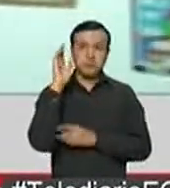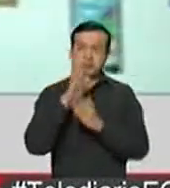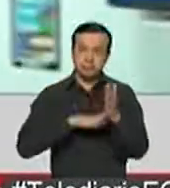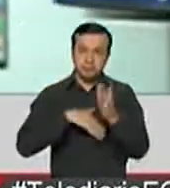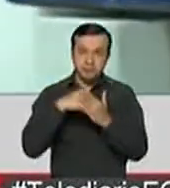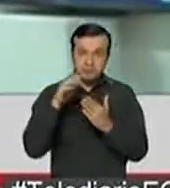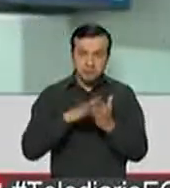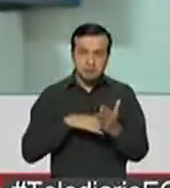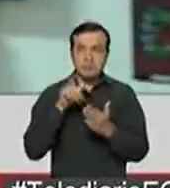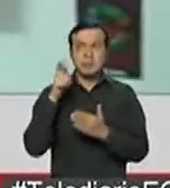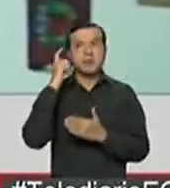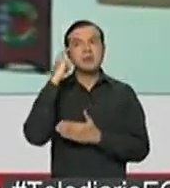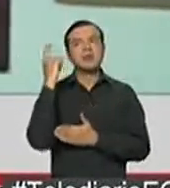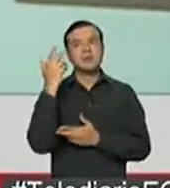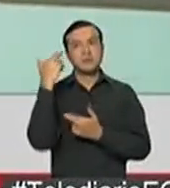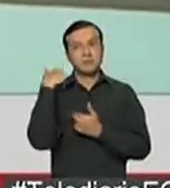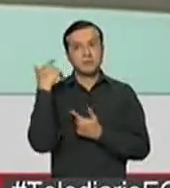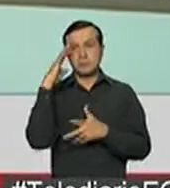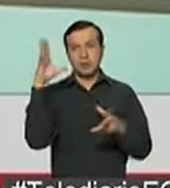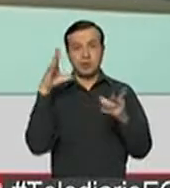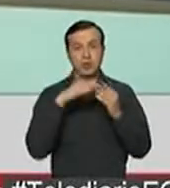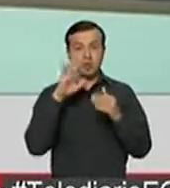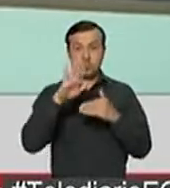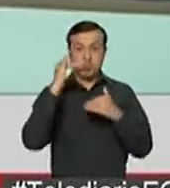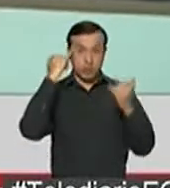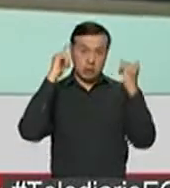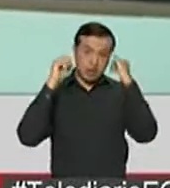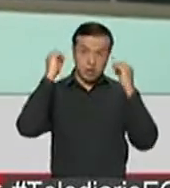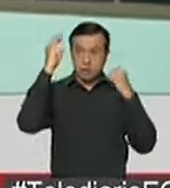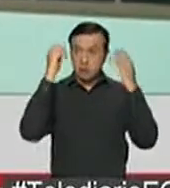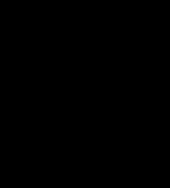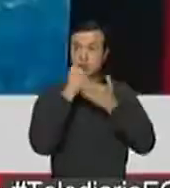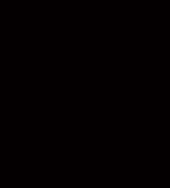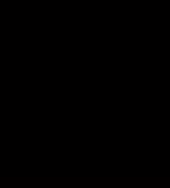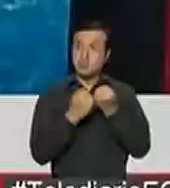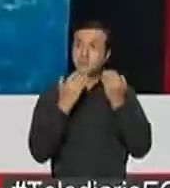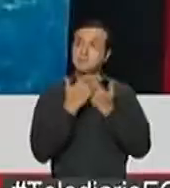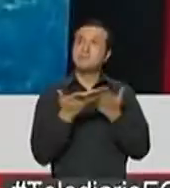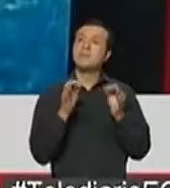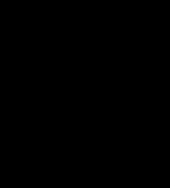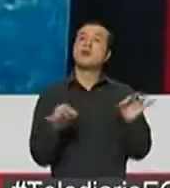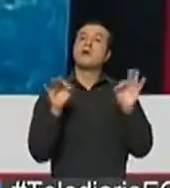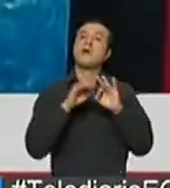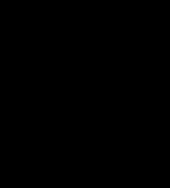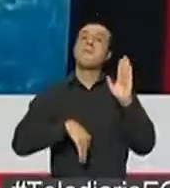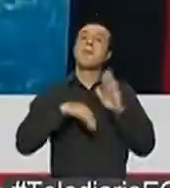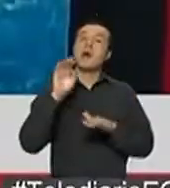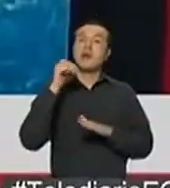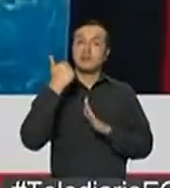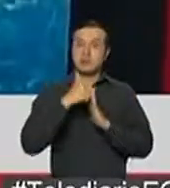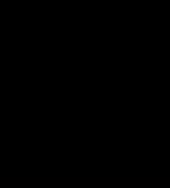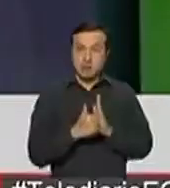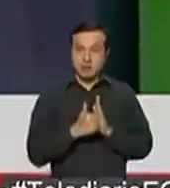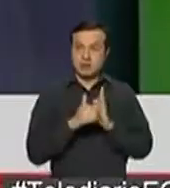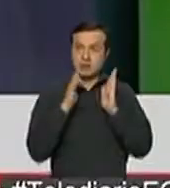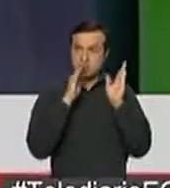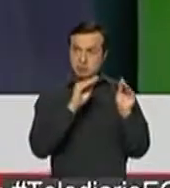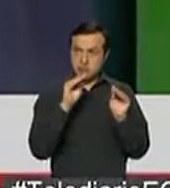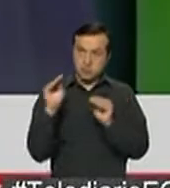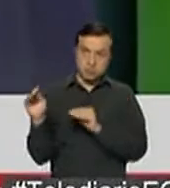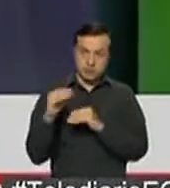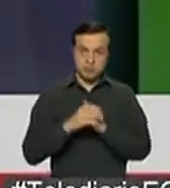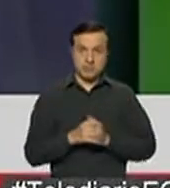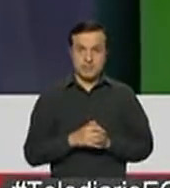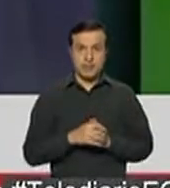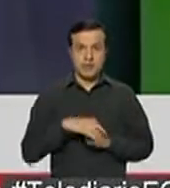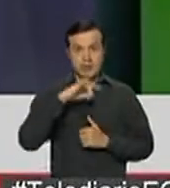Marco Martínez se encargó de explotar su creatividad y considera que se debe dar más espacio al arte en los colegios. A enseñarles a